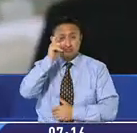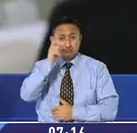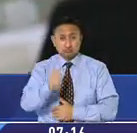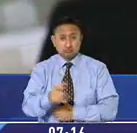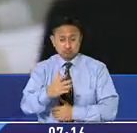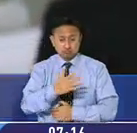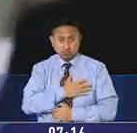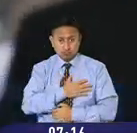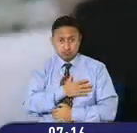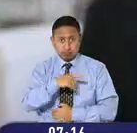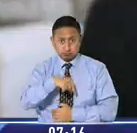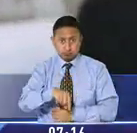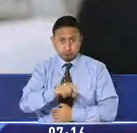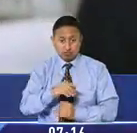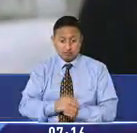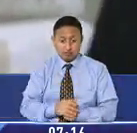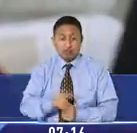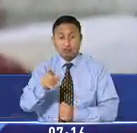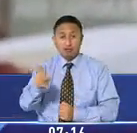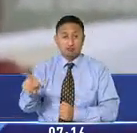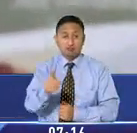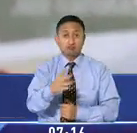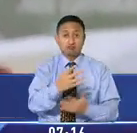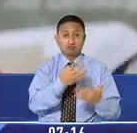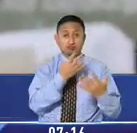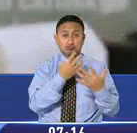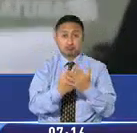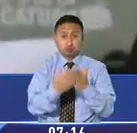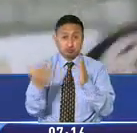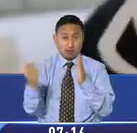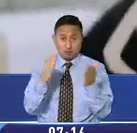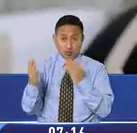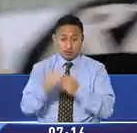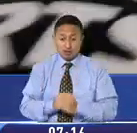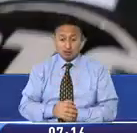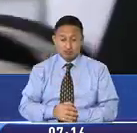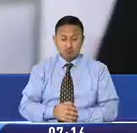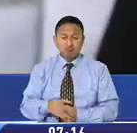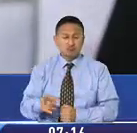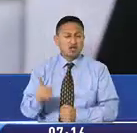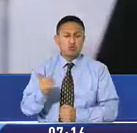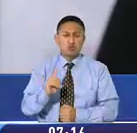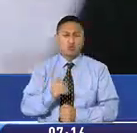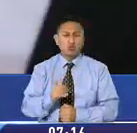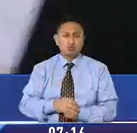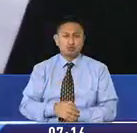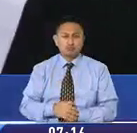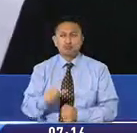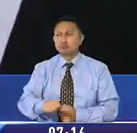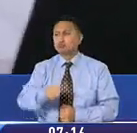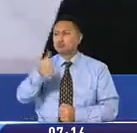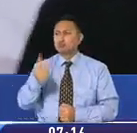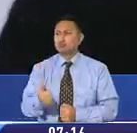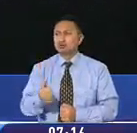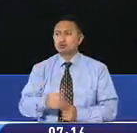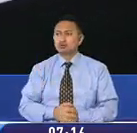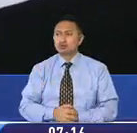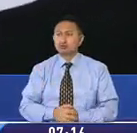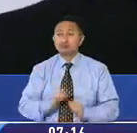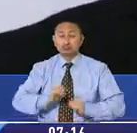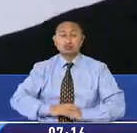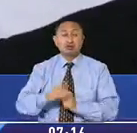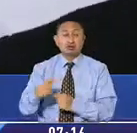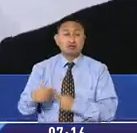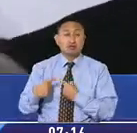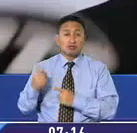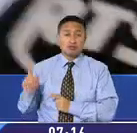de la víctima de que se dicte la medida cautelar de prisión preventiva y ha dictado medidas alternativas como la presentación periódica